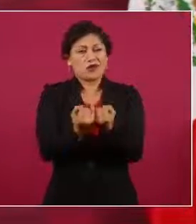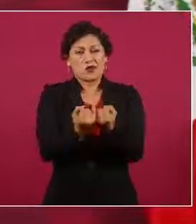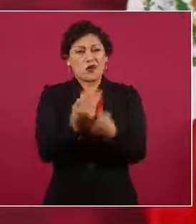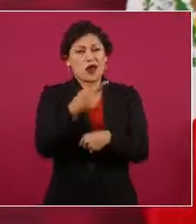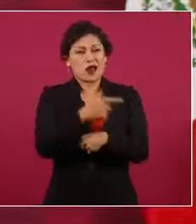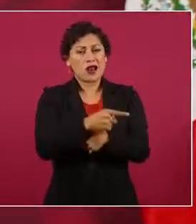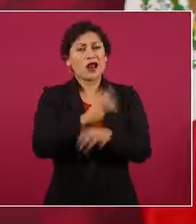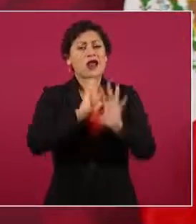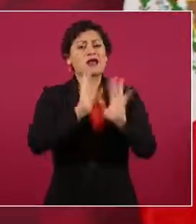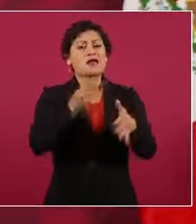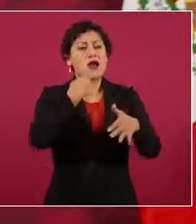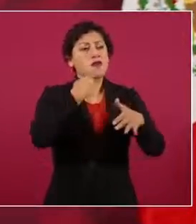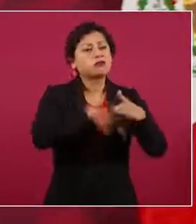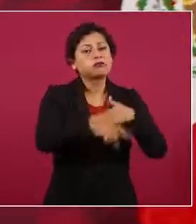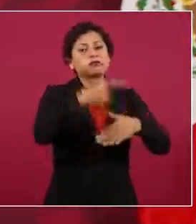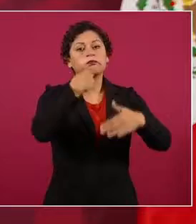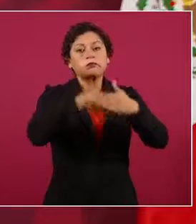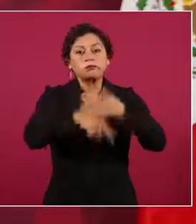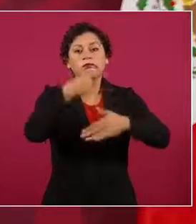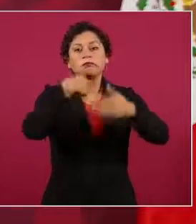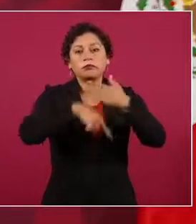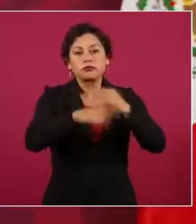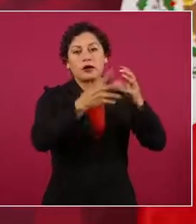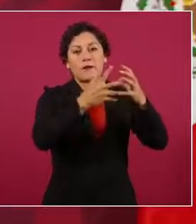creciendo las acusaciones, ¿no?